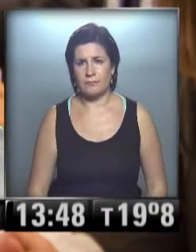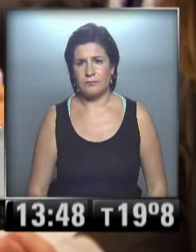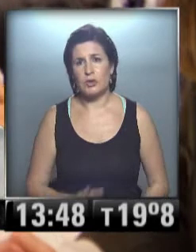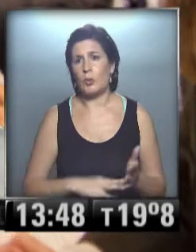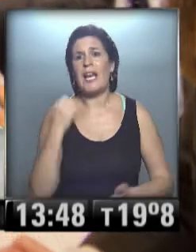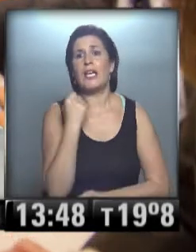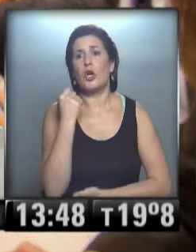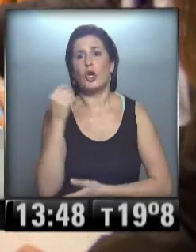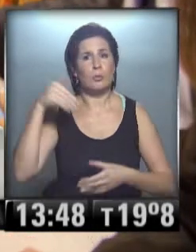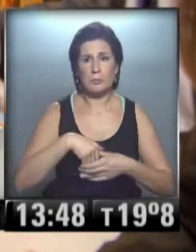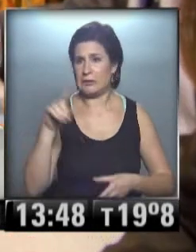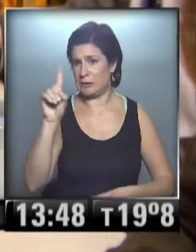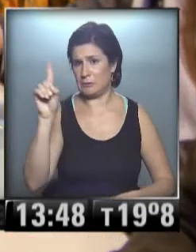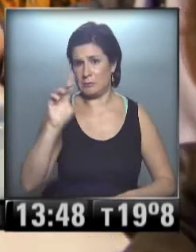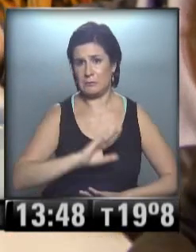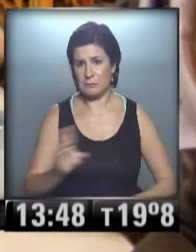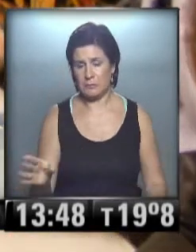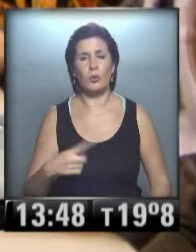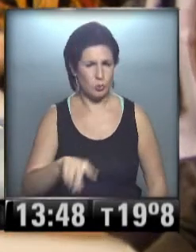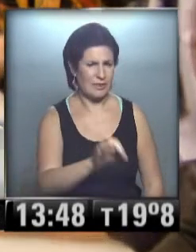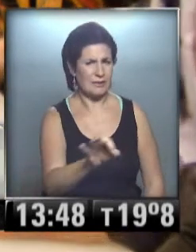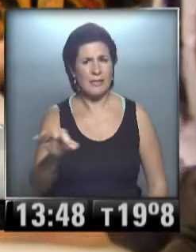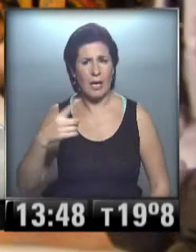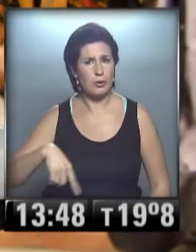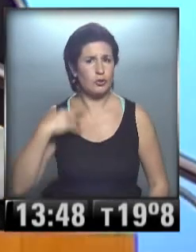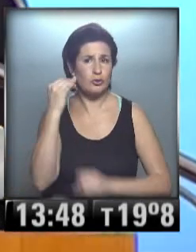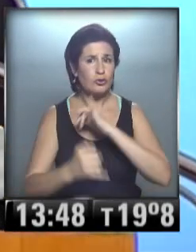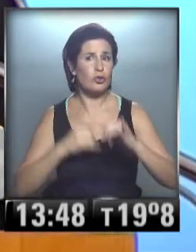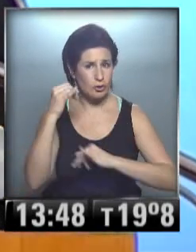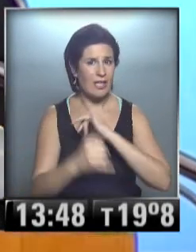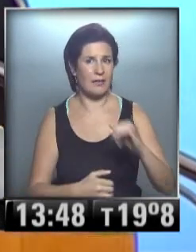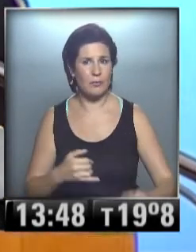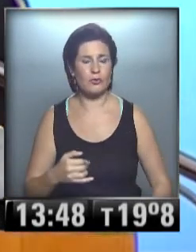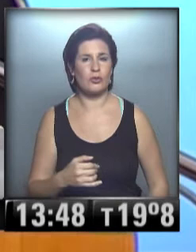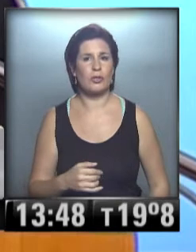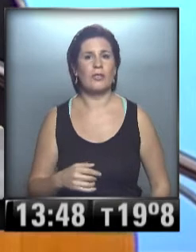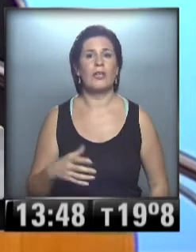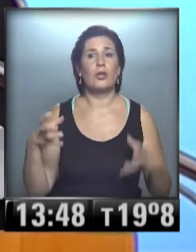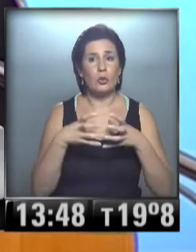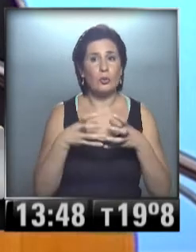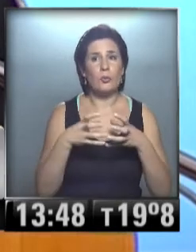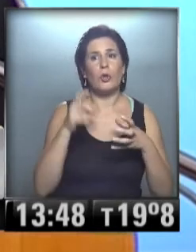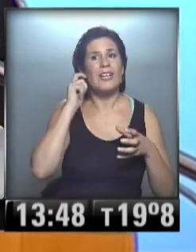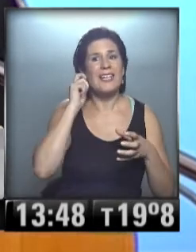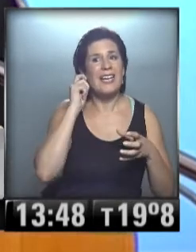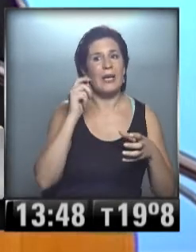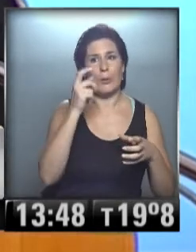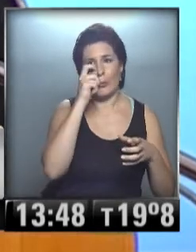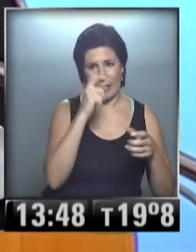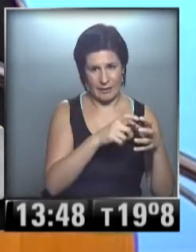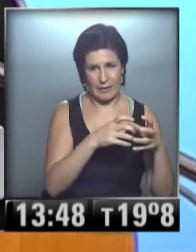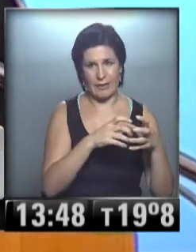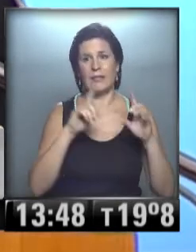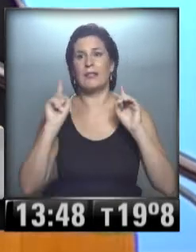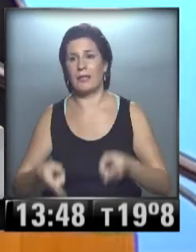económica. Y saben ustedes, porque esto un poco es lo que vinimos informando, que tanto en el G20 como en